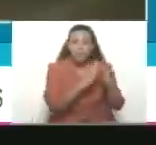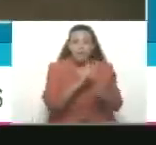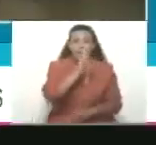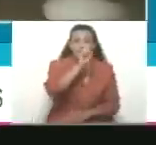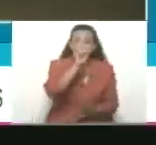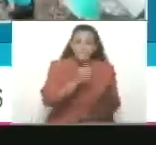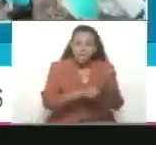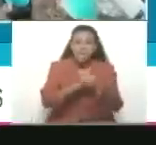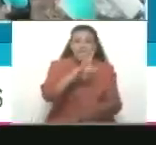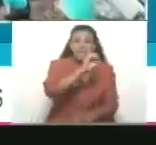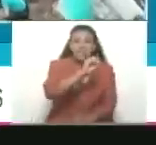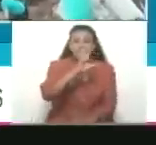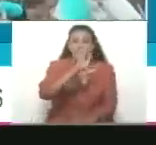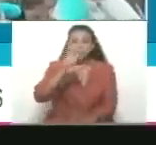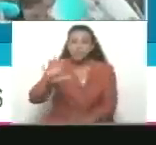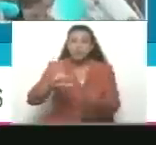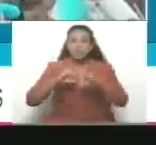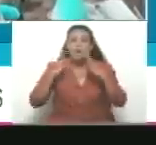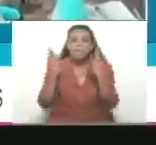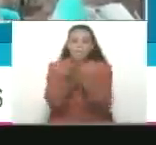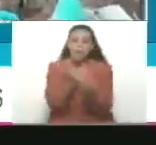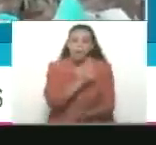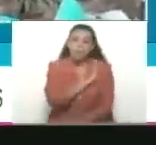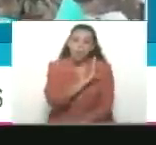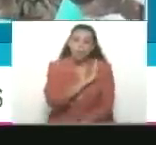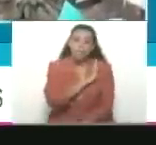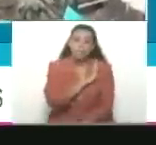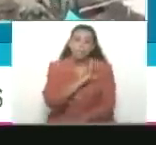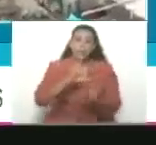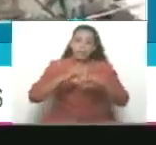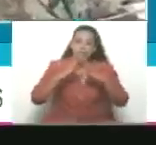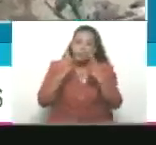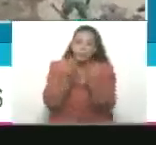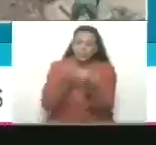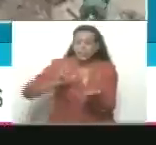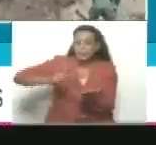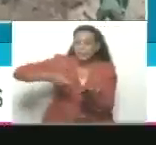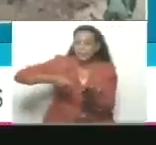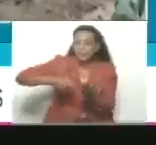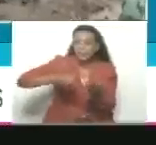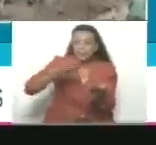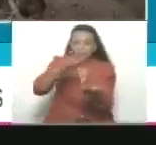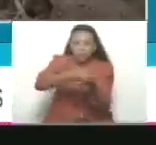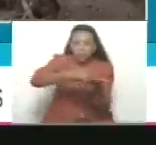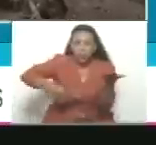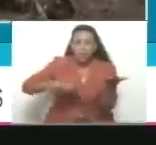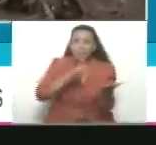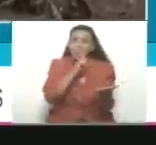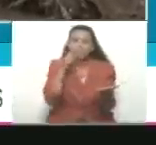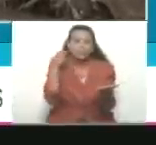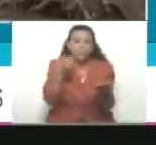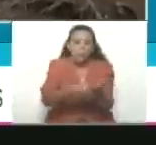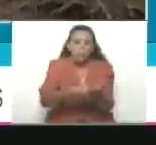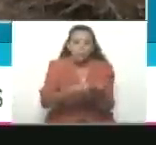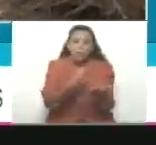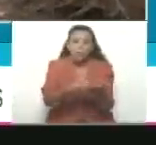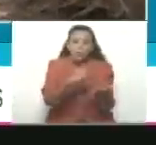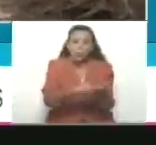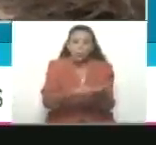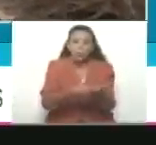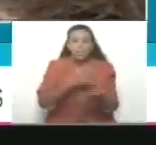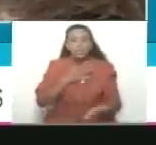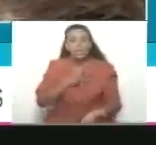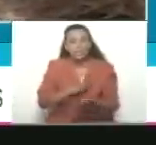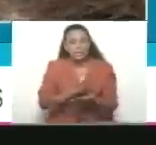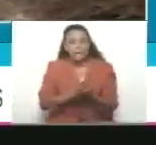1055 familias con su vivienda llave en mano documento en mano con su